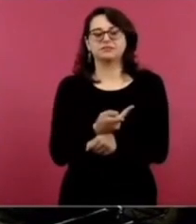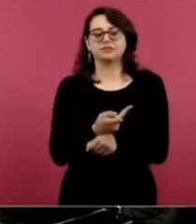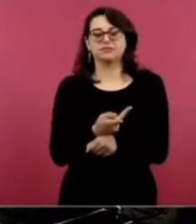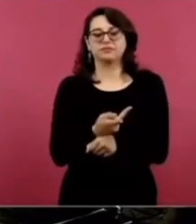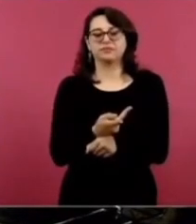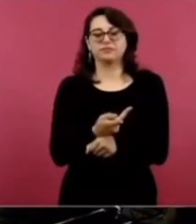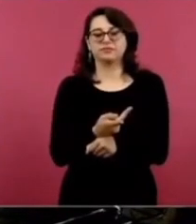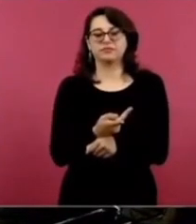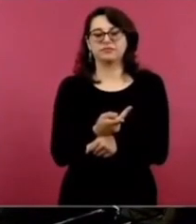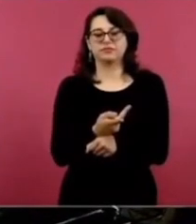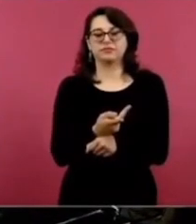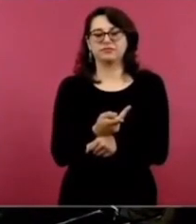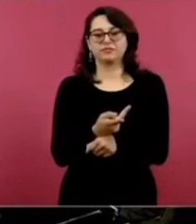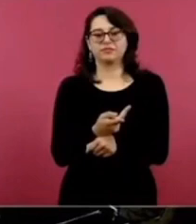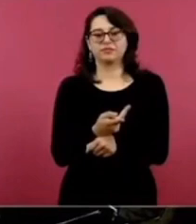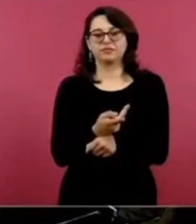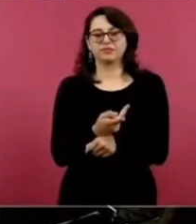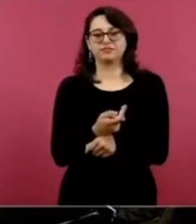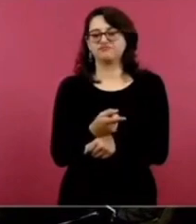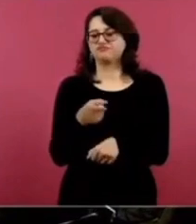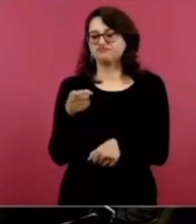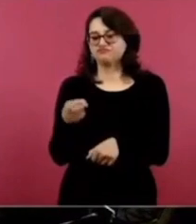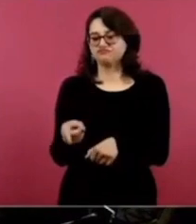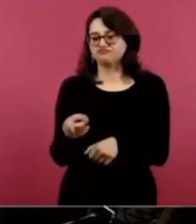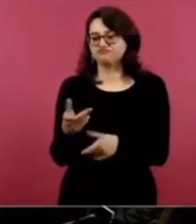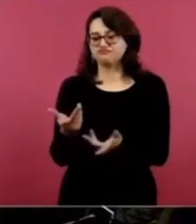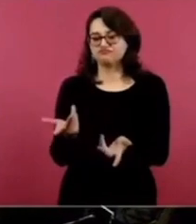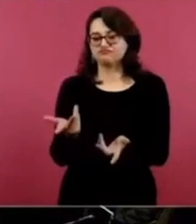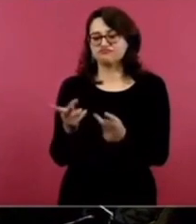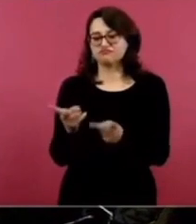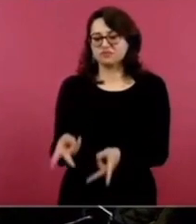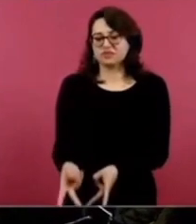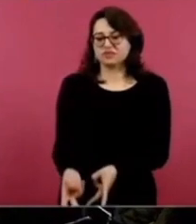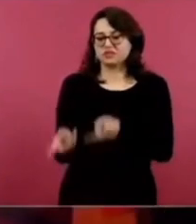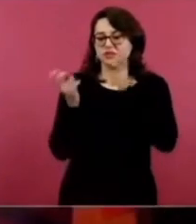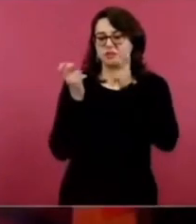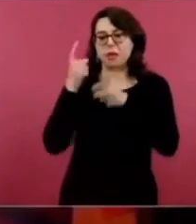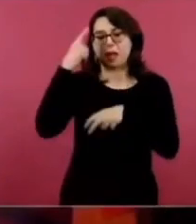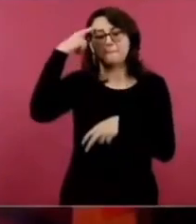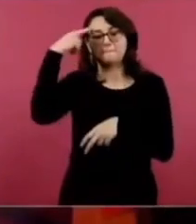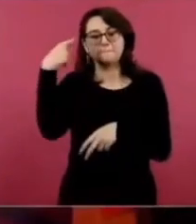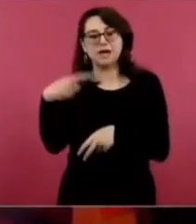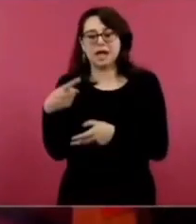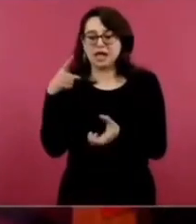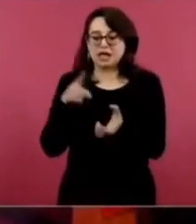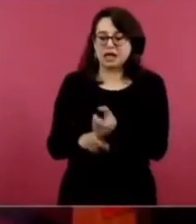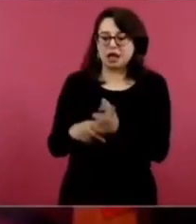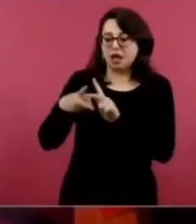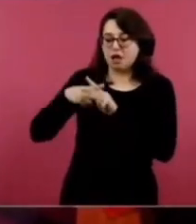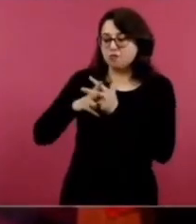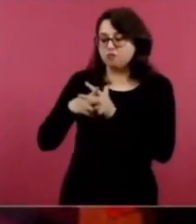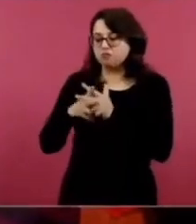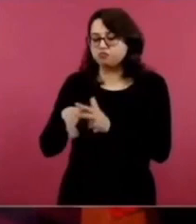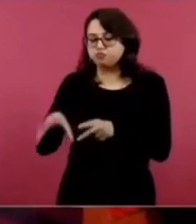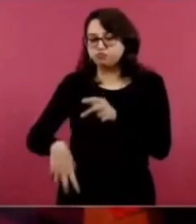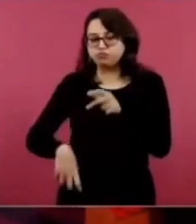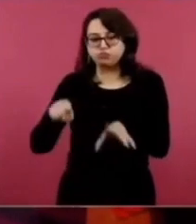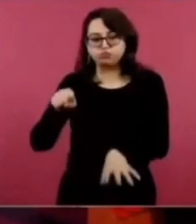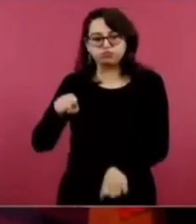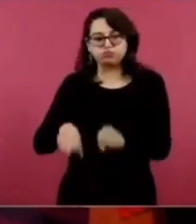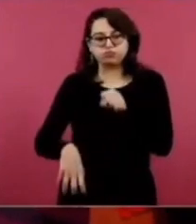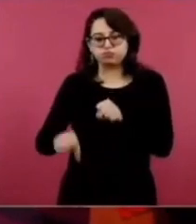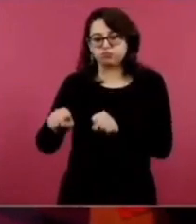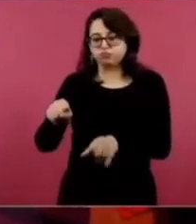no cambiaban de refacciones, o mejor dicho, las piezas eran las mismas. Entonces lo que